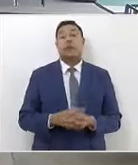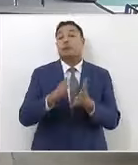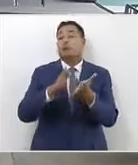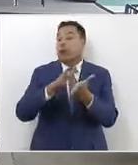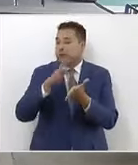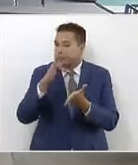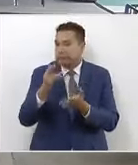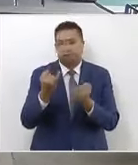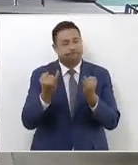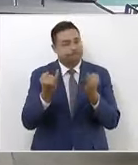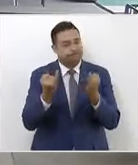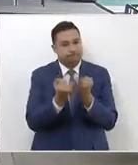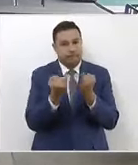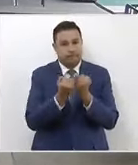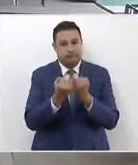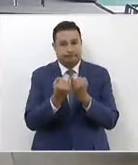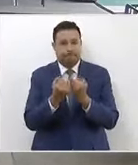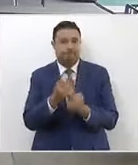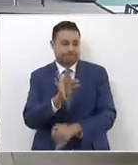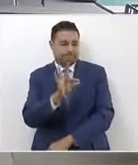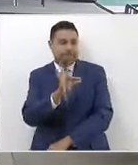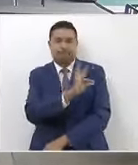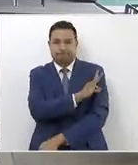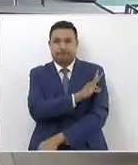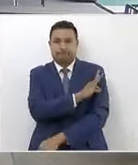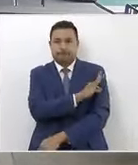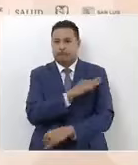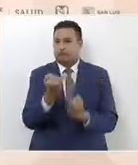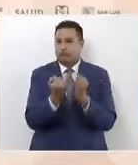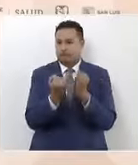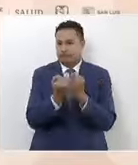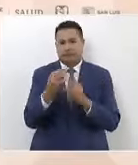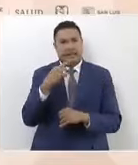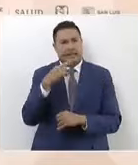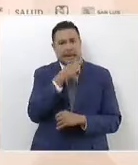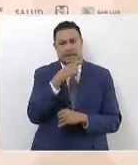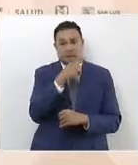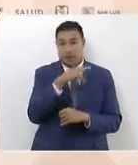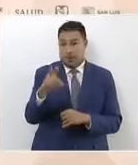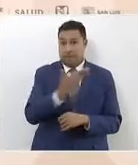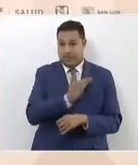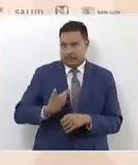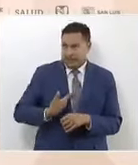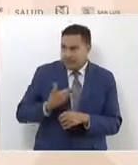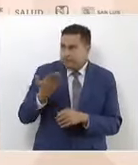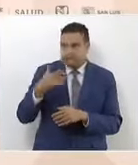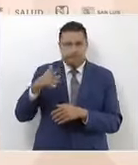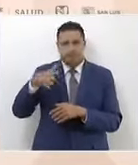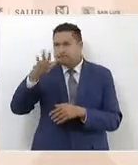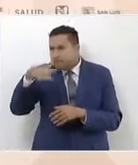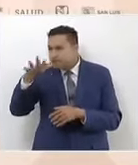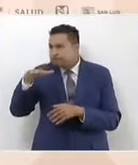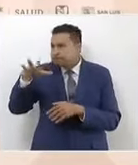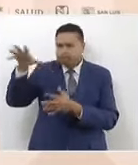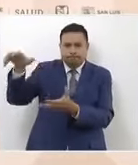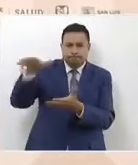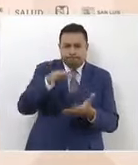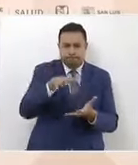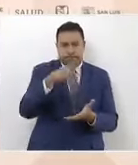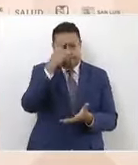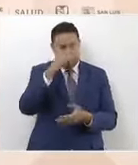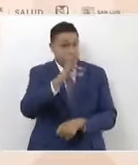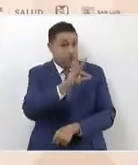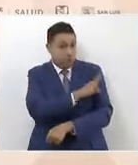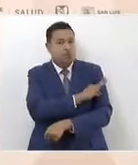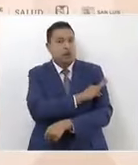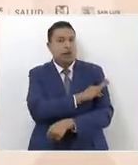Gracias también a la vacunación, a la disposición rápida de vacunas que logró el presidente López Obrador, hoy podemos hablar de esto,